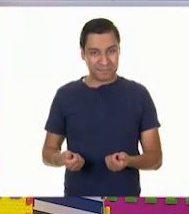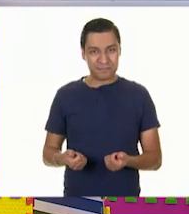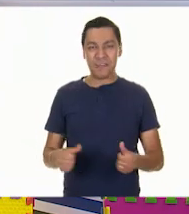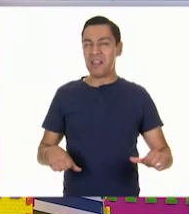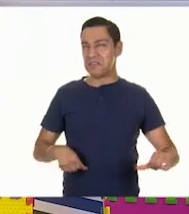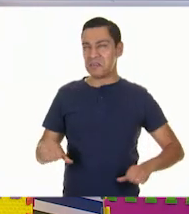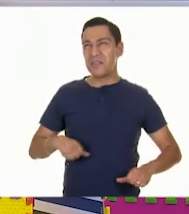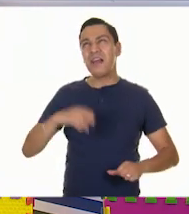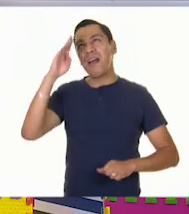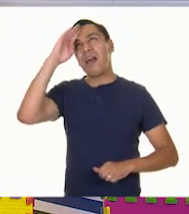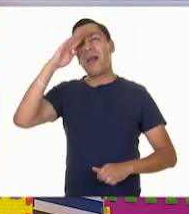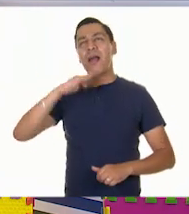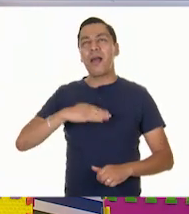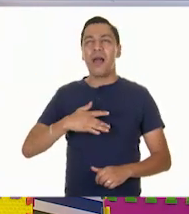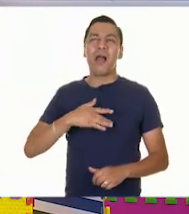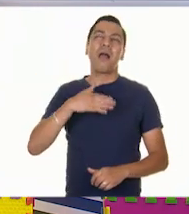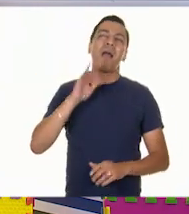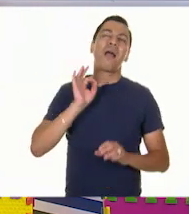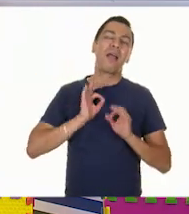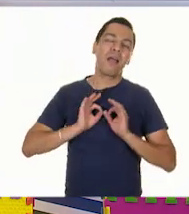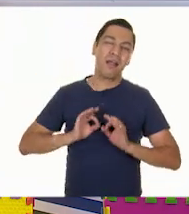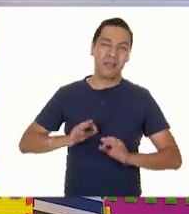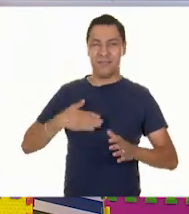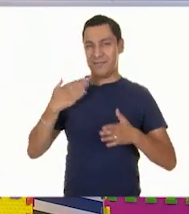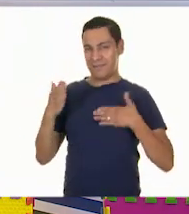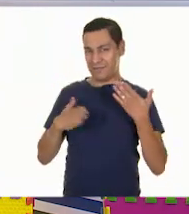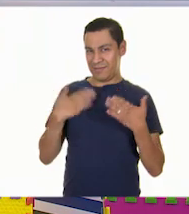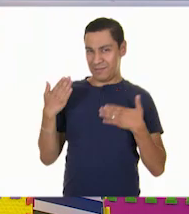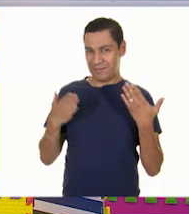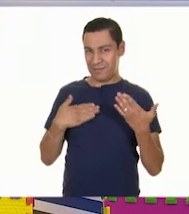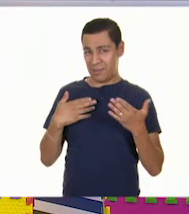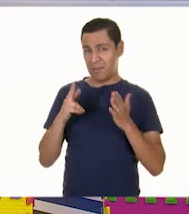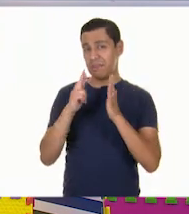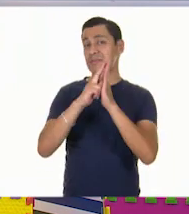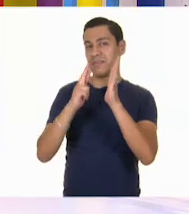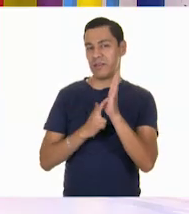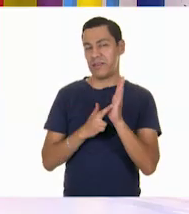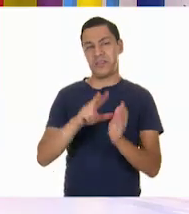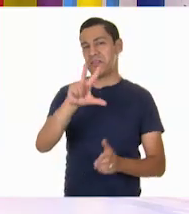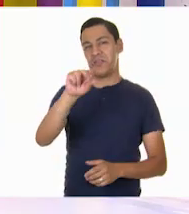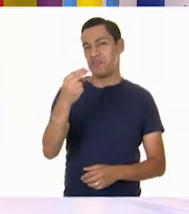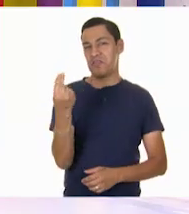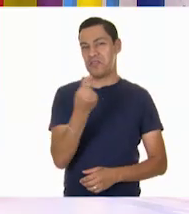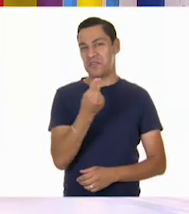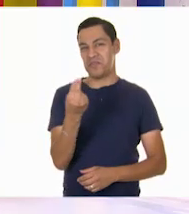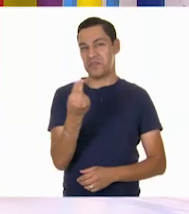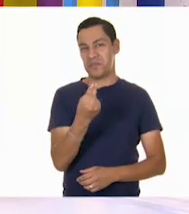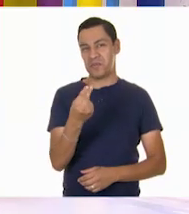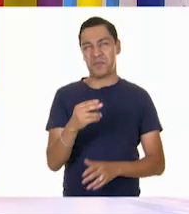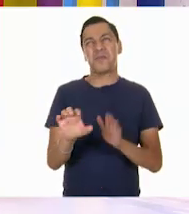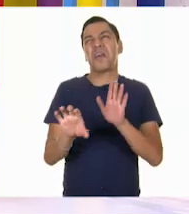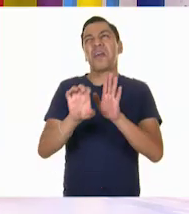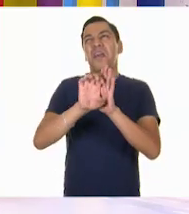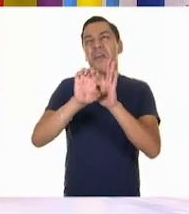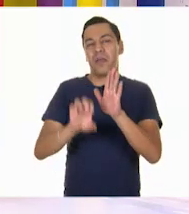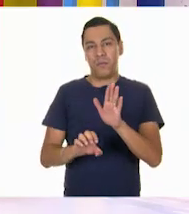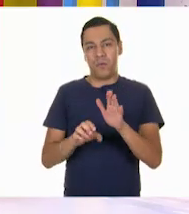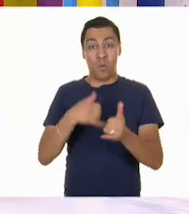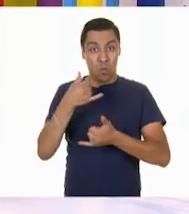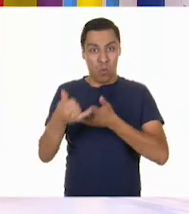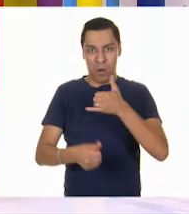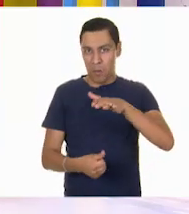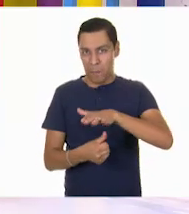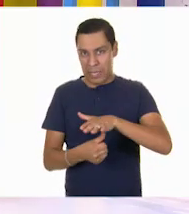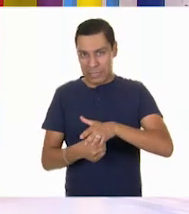necesitamos de las reglas de forma tan necesaria como en el juego, Pepe. Por ejemplo, ¿un juego de mesa es una